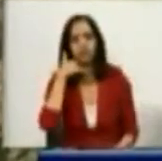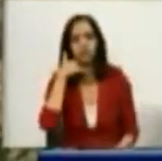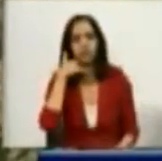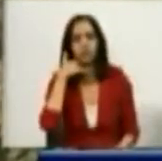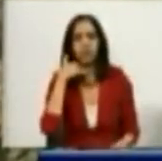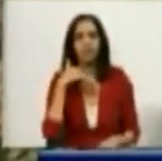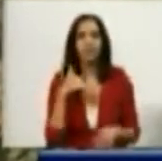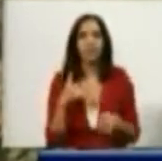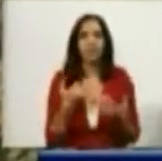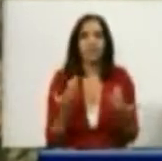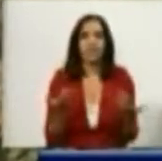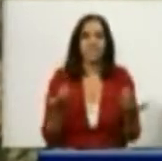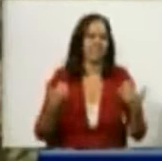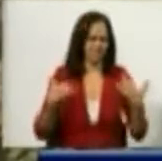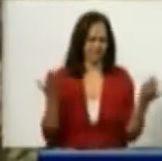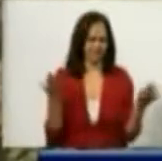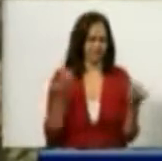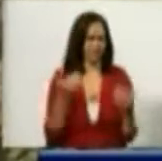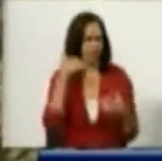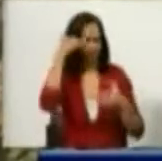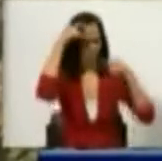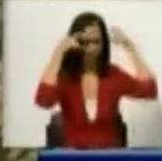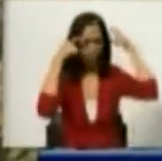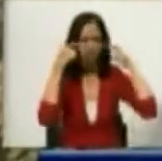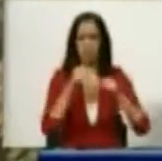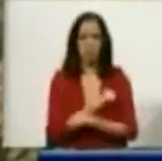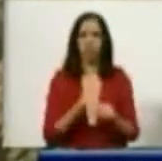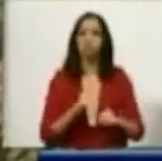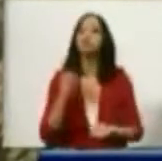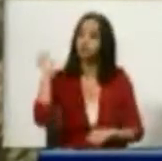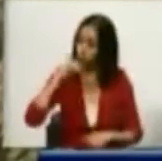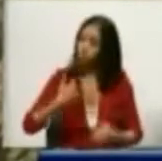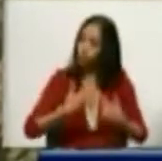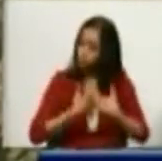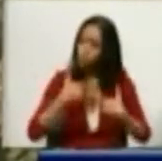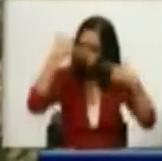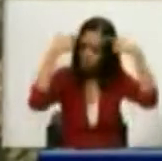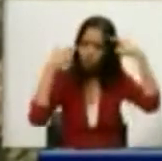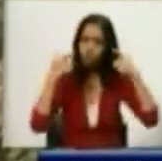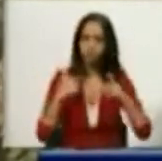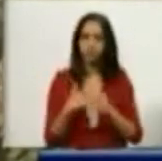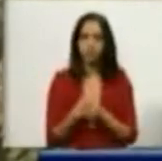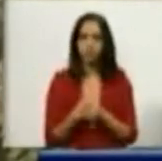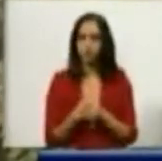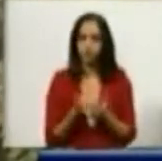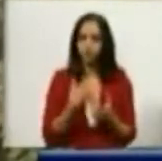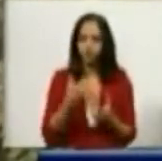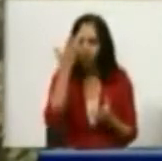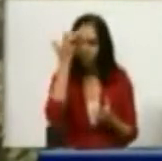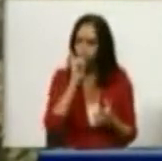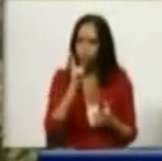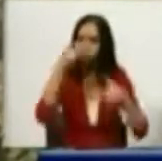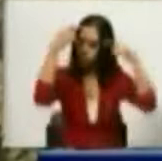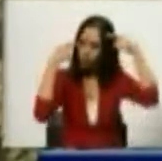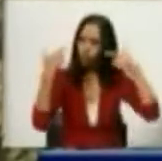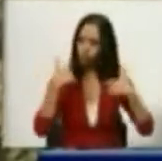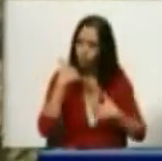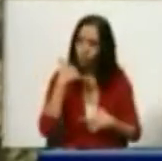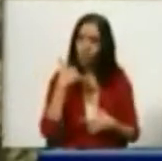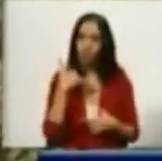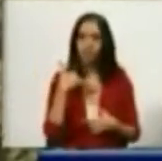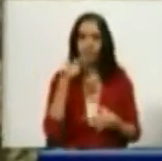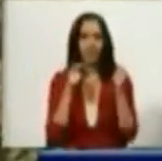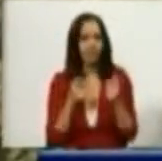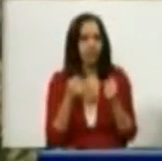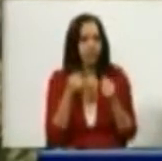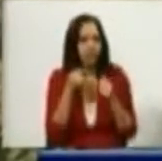y de allá se jugó nada si soy yo vale no soy yo Hugo no estoy imitando soy yo Hugo y